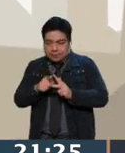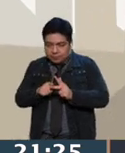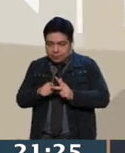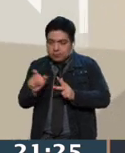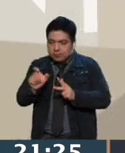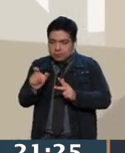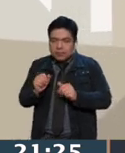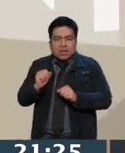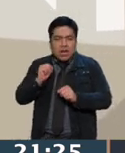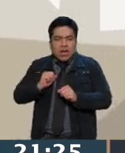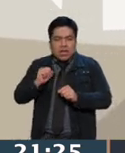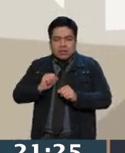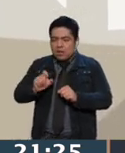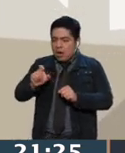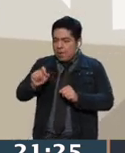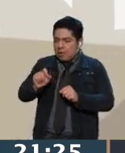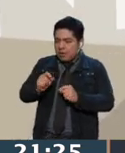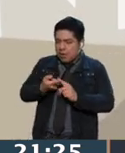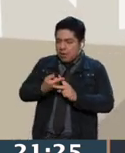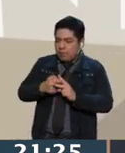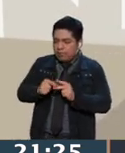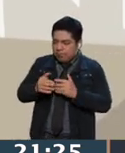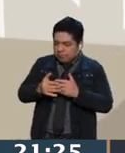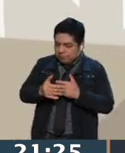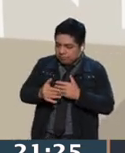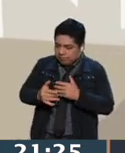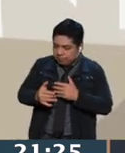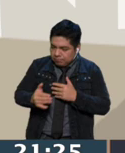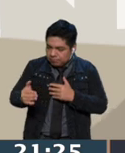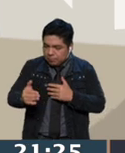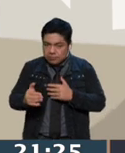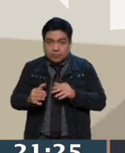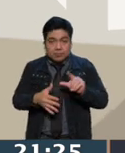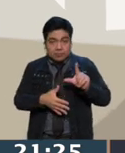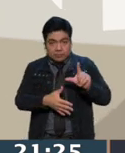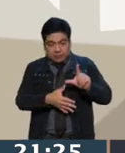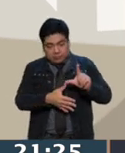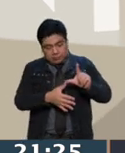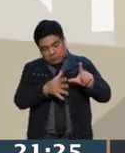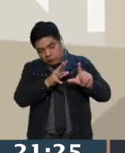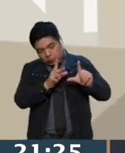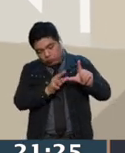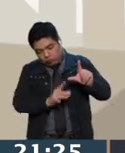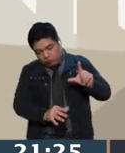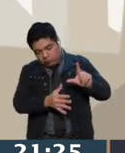finales del siglo XX, se extiende a través de toda Latinoamérica.